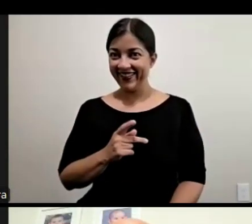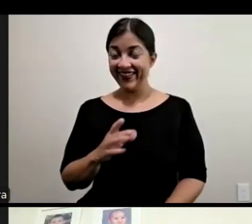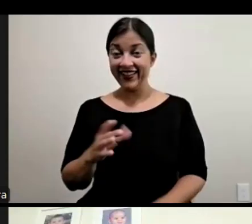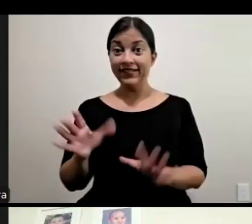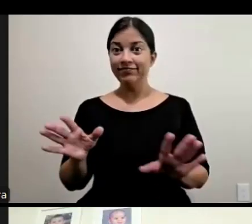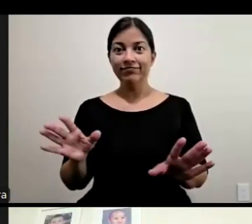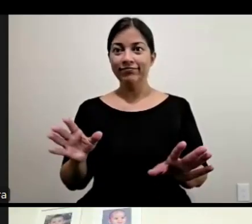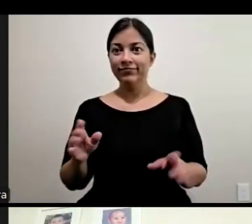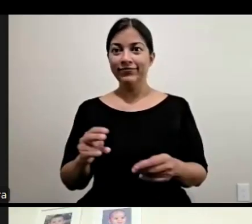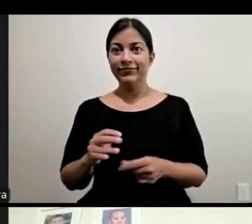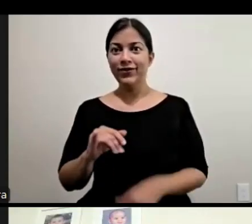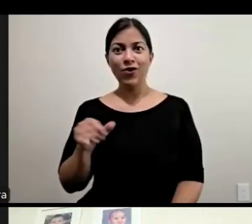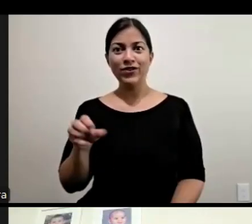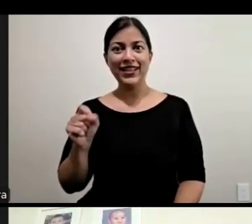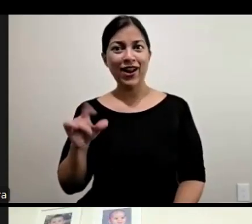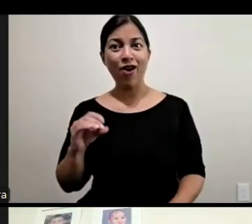Se nos emocionó.